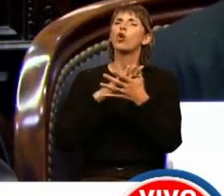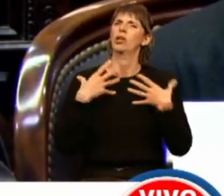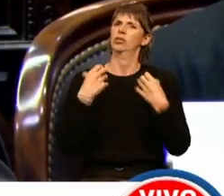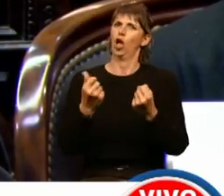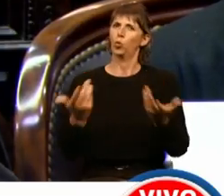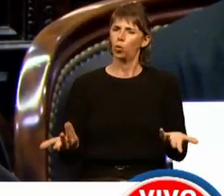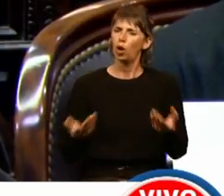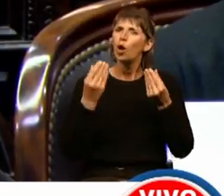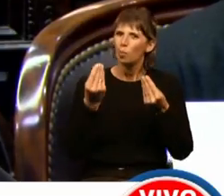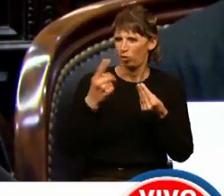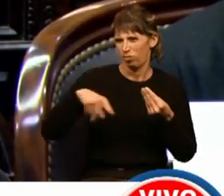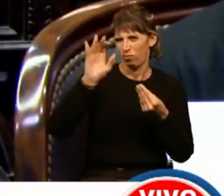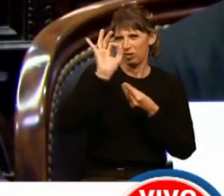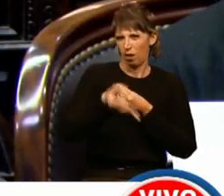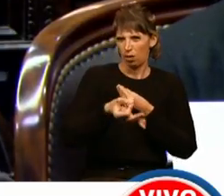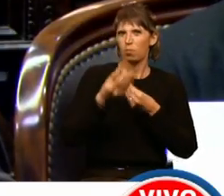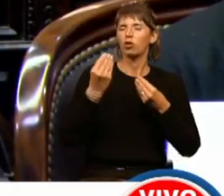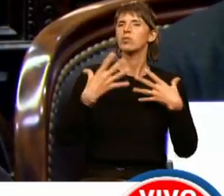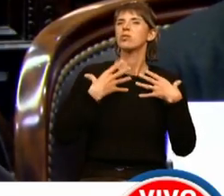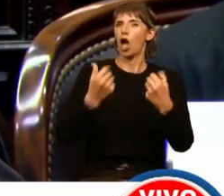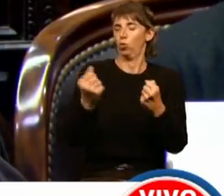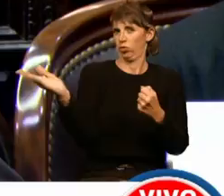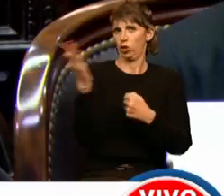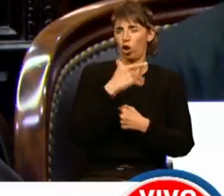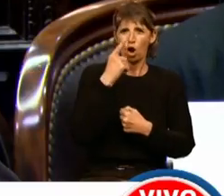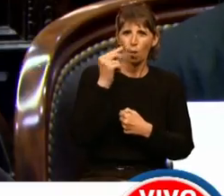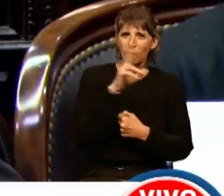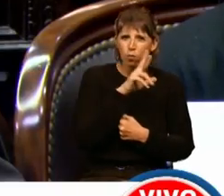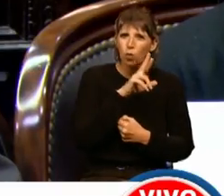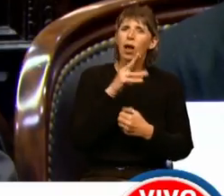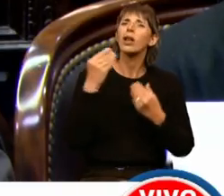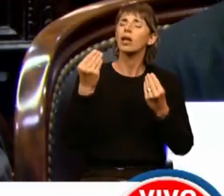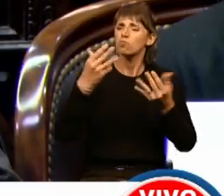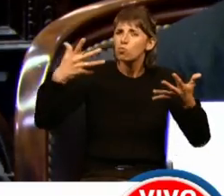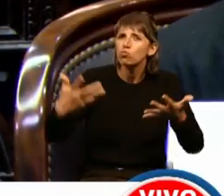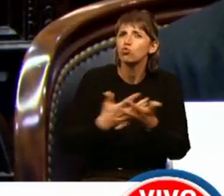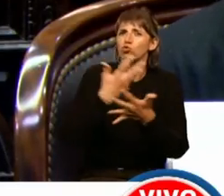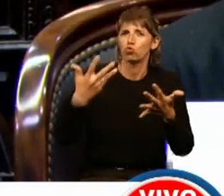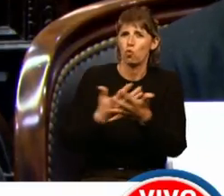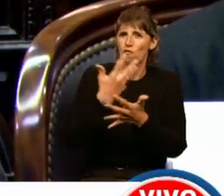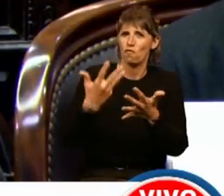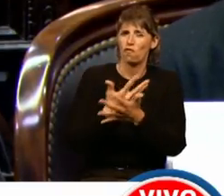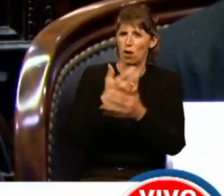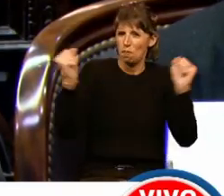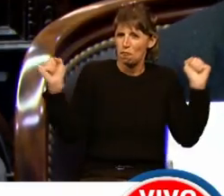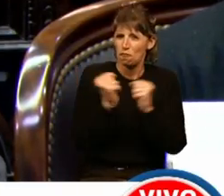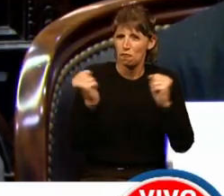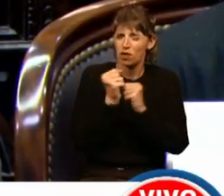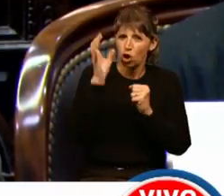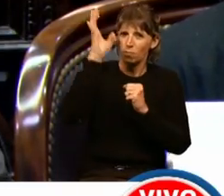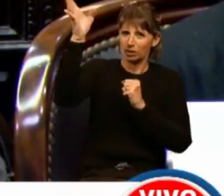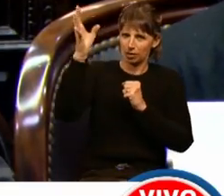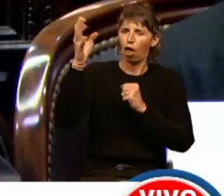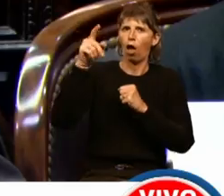lo que implica para la salud de todos los argentinos y argentinas estar expuestos a tan bajas temperaturas